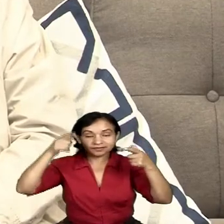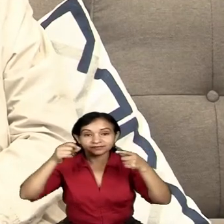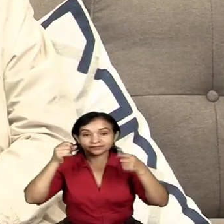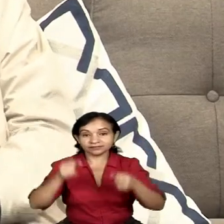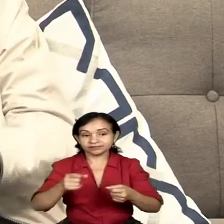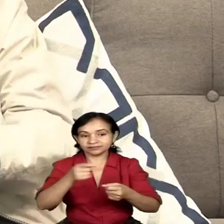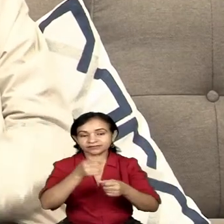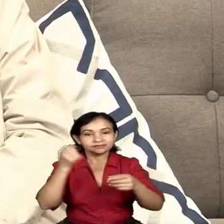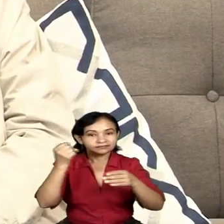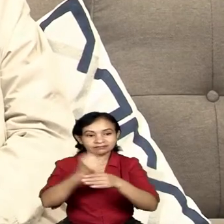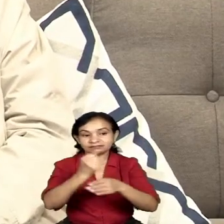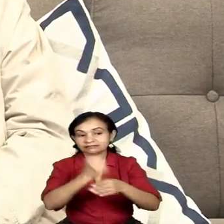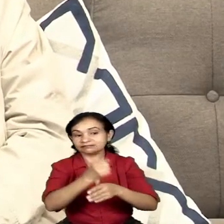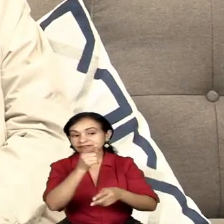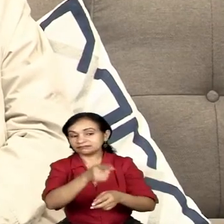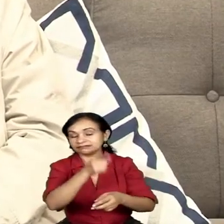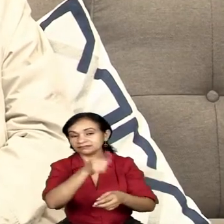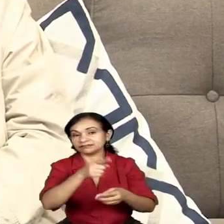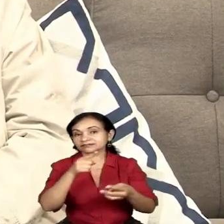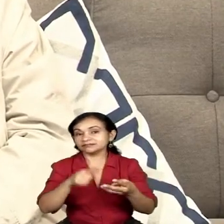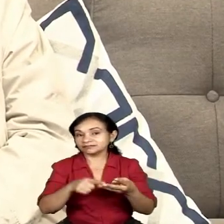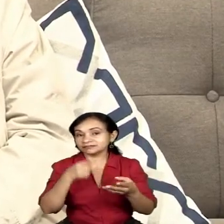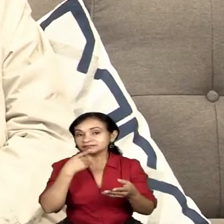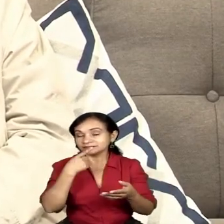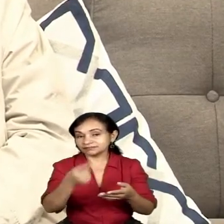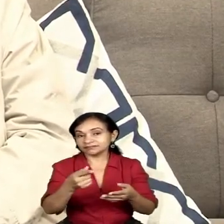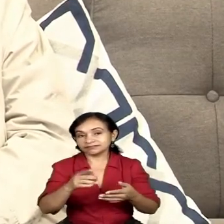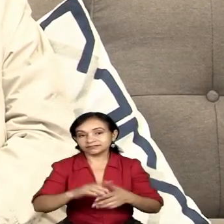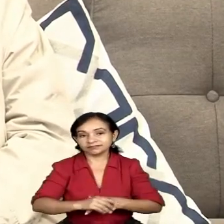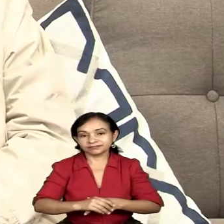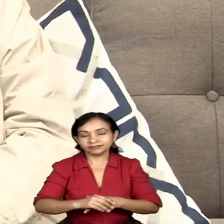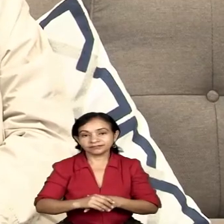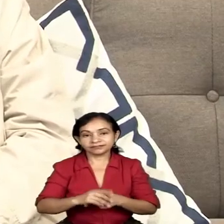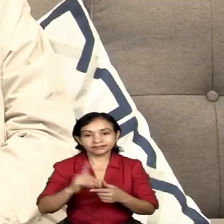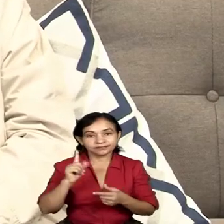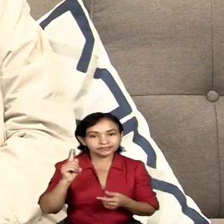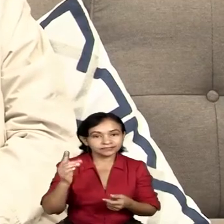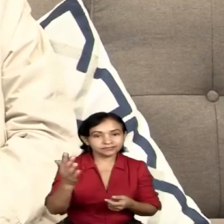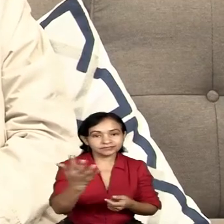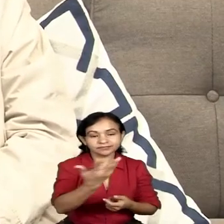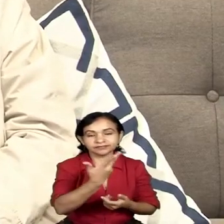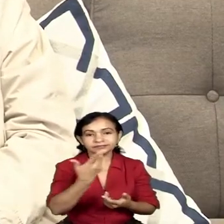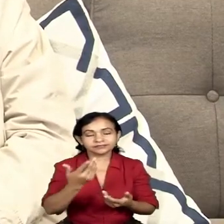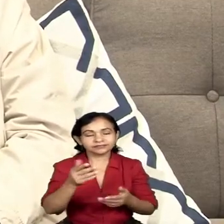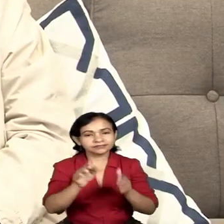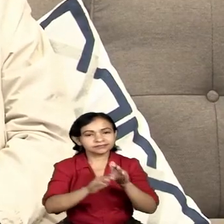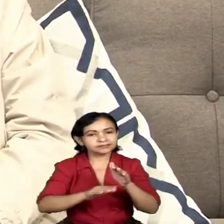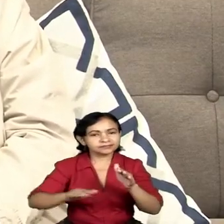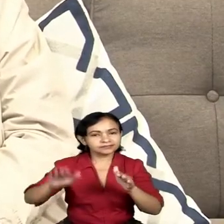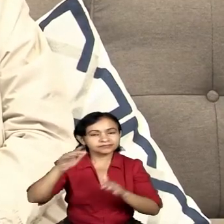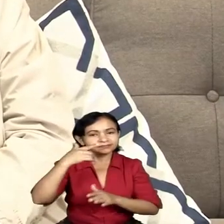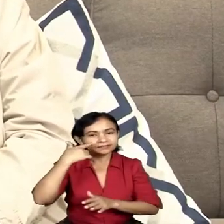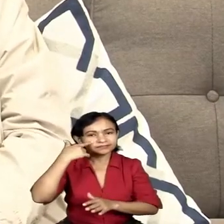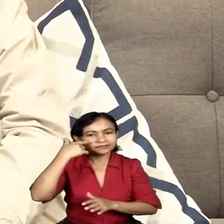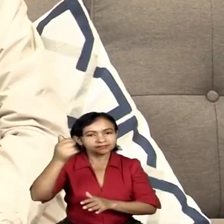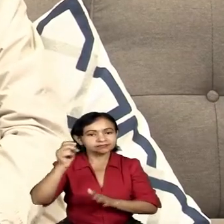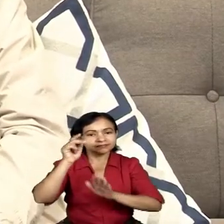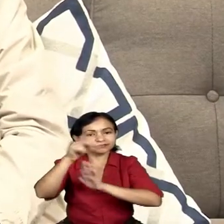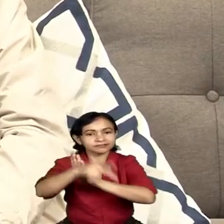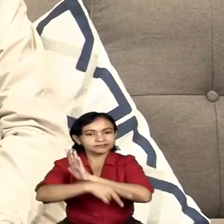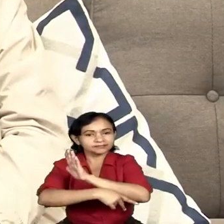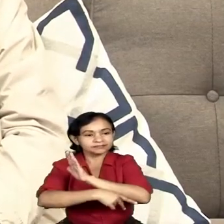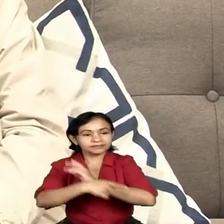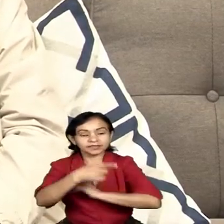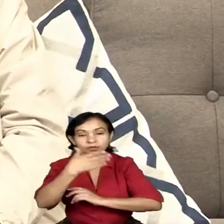un asesino, es decir, a pesar de todo el reconocimiento, tenía más reconocimiento Sandino fuera de